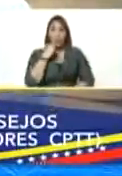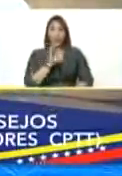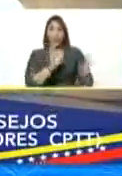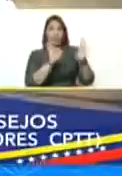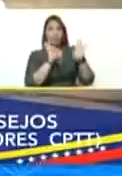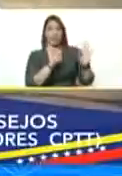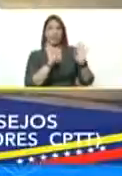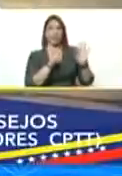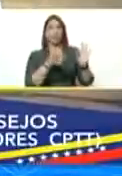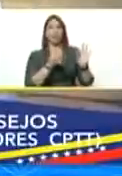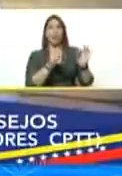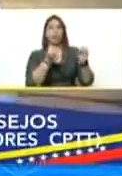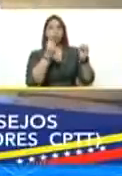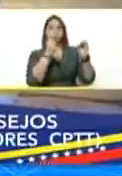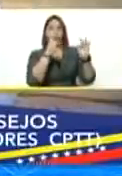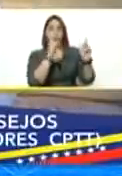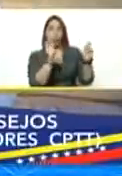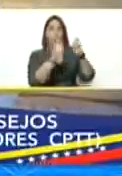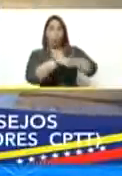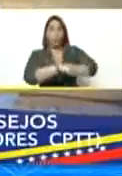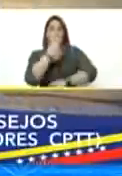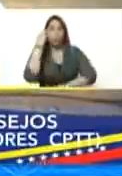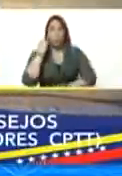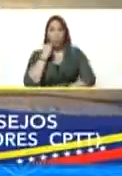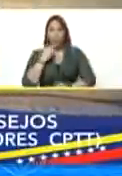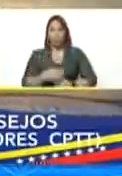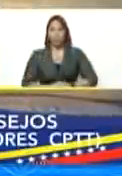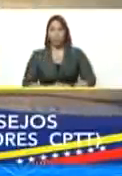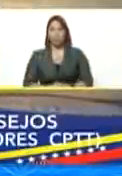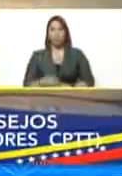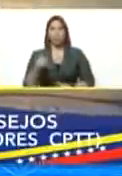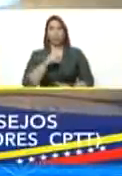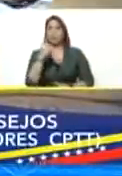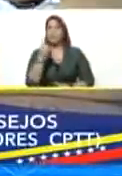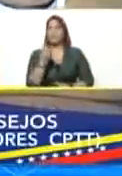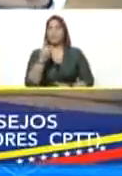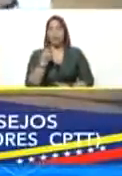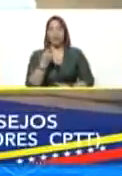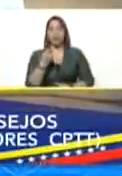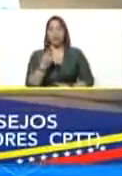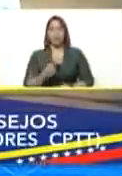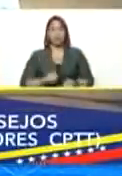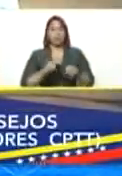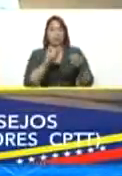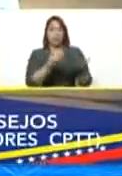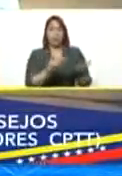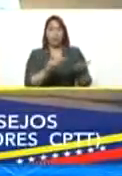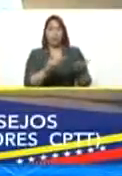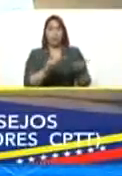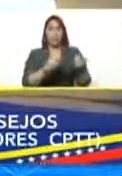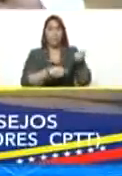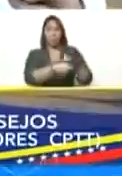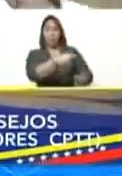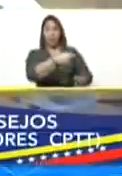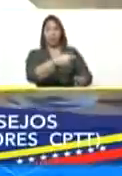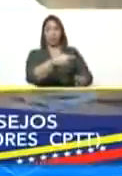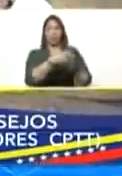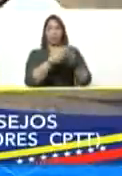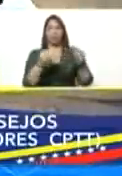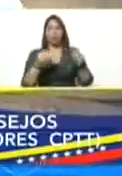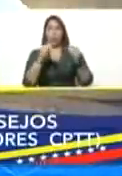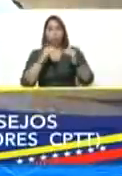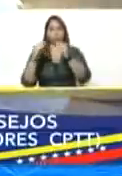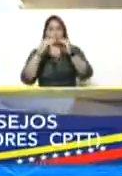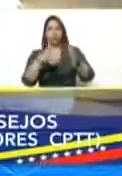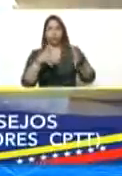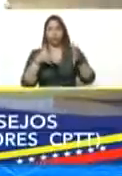exactamente la cifra en conversión en bolívares y no hace falta que te den vueltos y todo el mundo sale ganar, ganar. Ganas tú